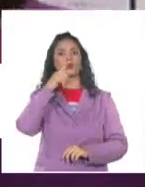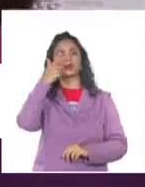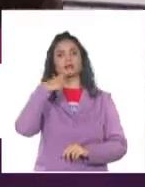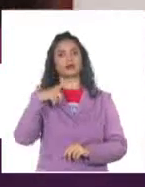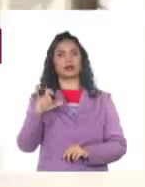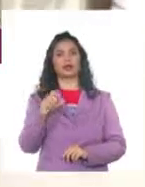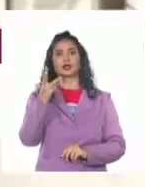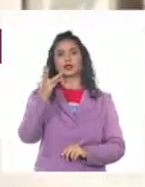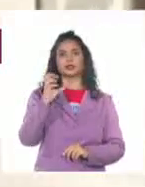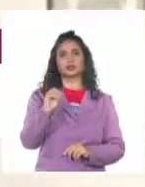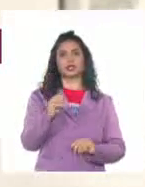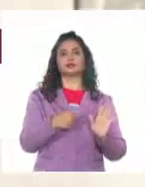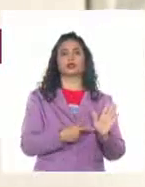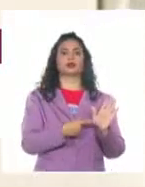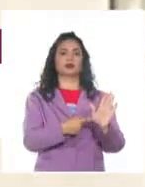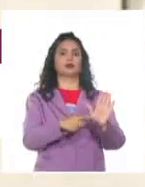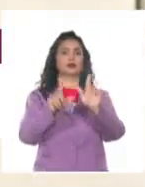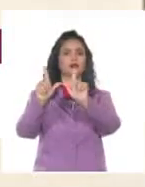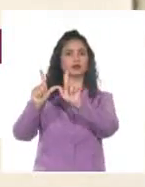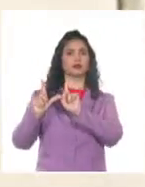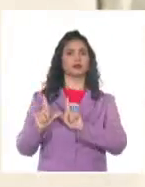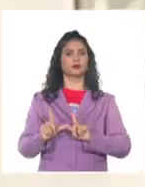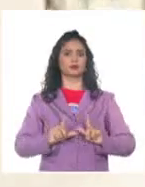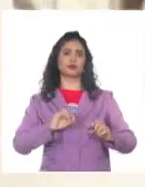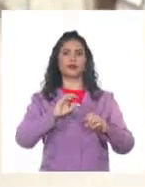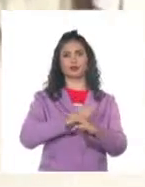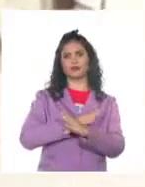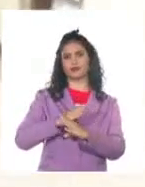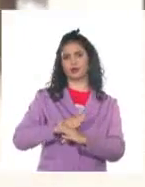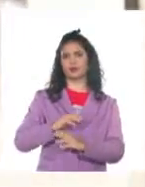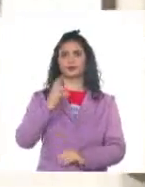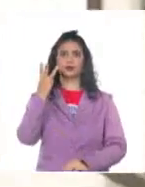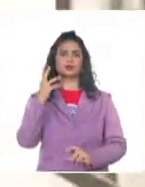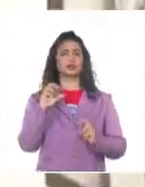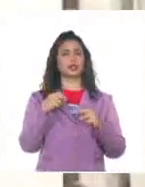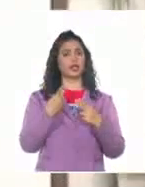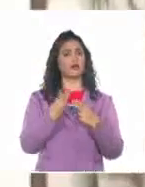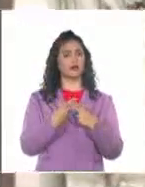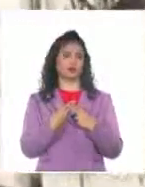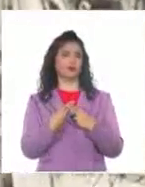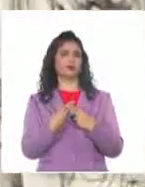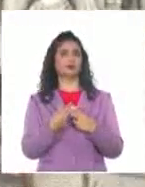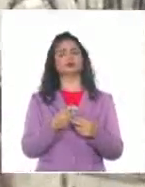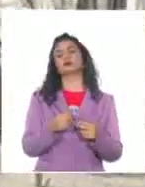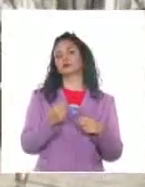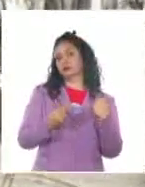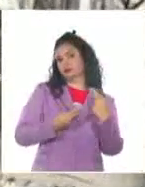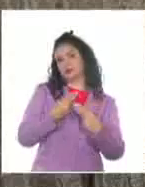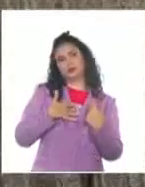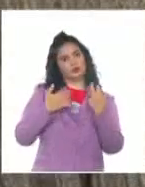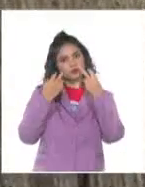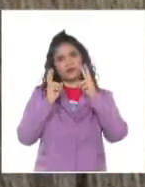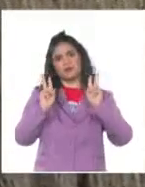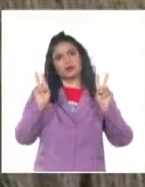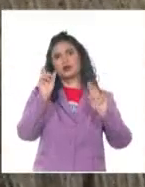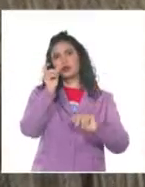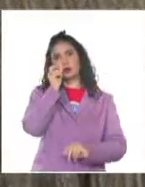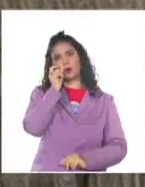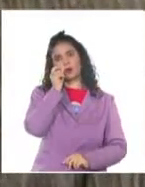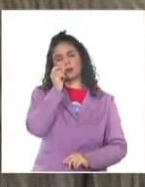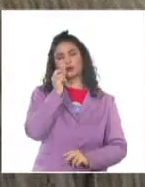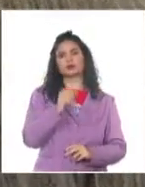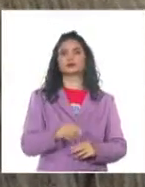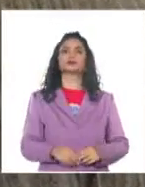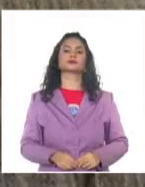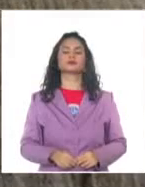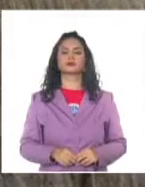piezas de variado formato, recogiendo tres series de obras realizadas en diferentes momentos de la vida del artista. La Anunciación es como